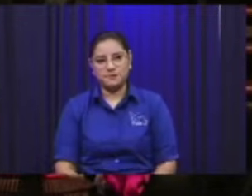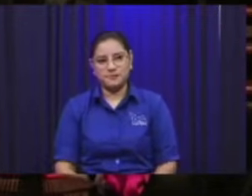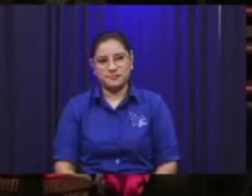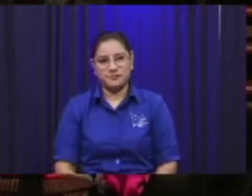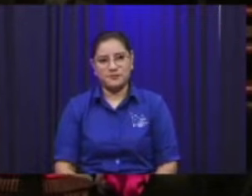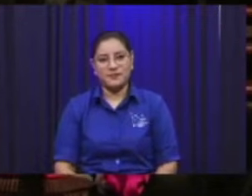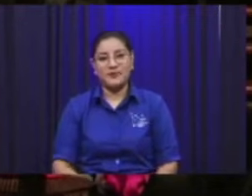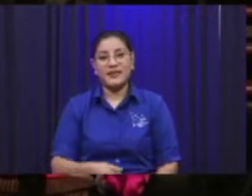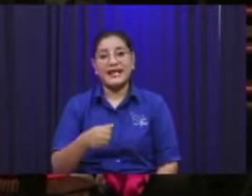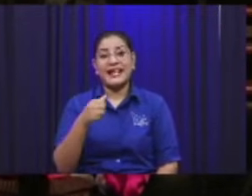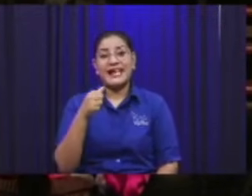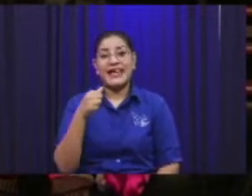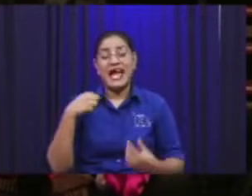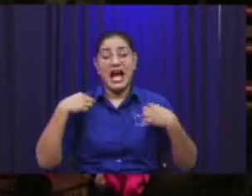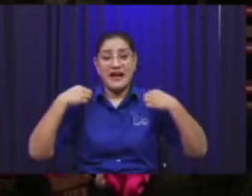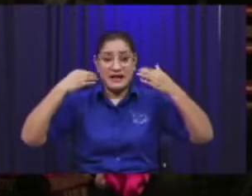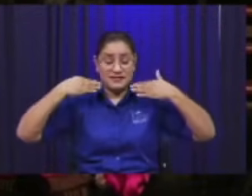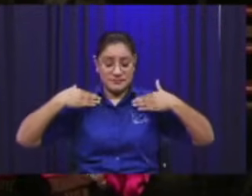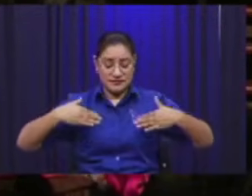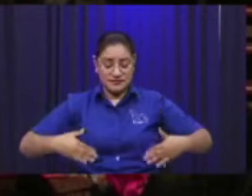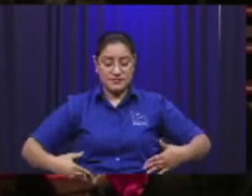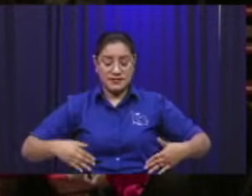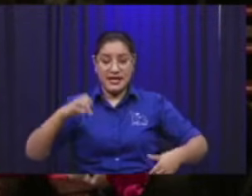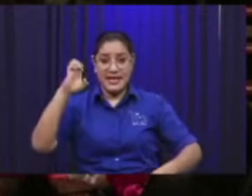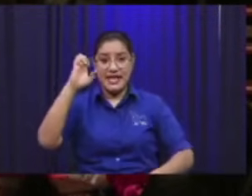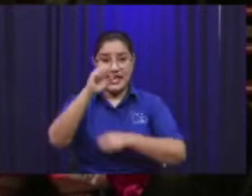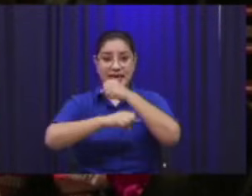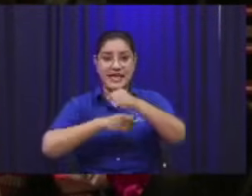harán también el fondo de oro